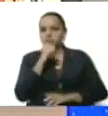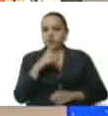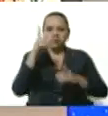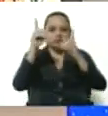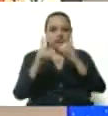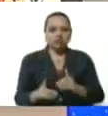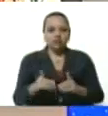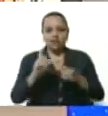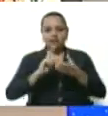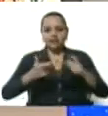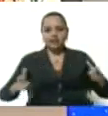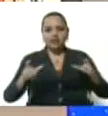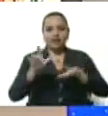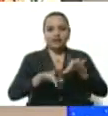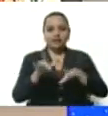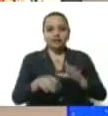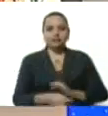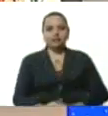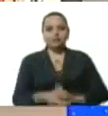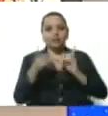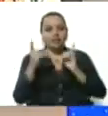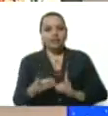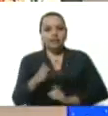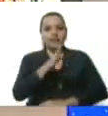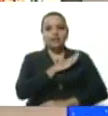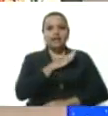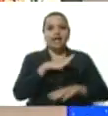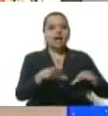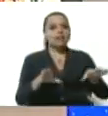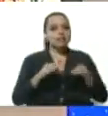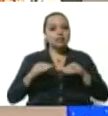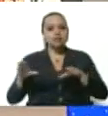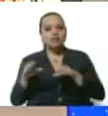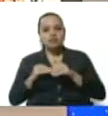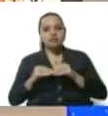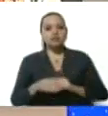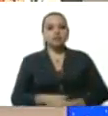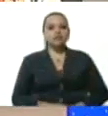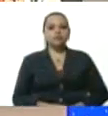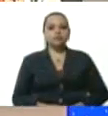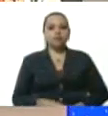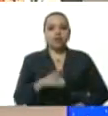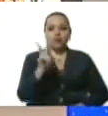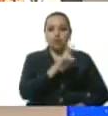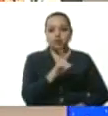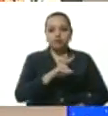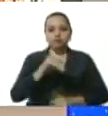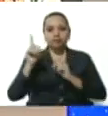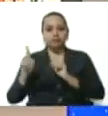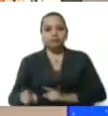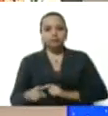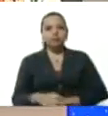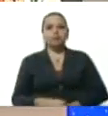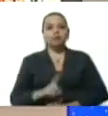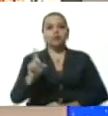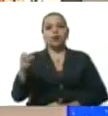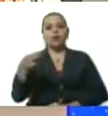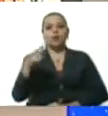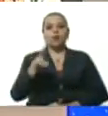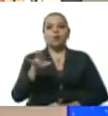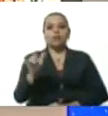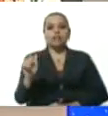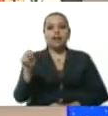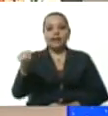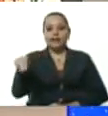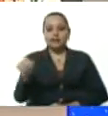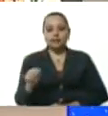general. Debía el secretario general tener la aceptación del buen oficiante tanto de Venezuela como de Guyana. Y